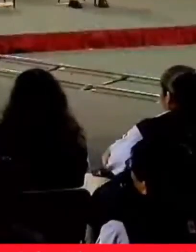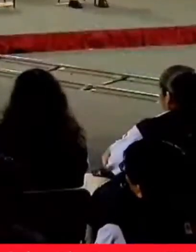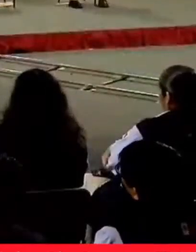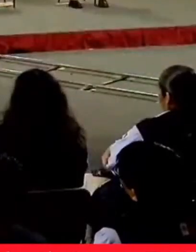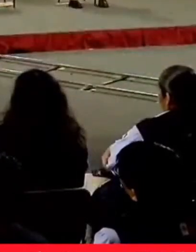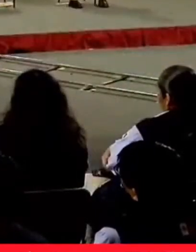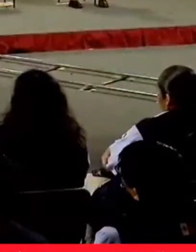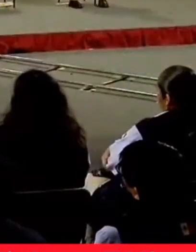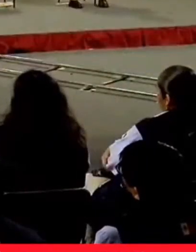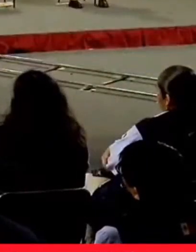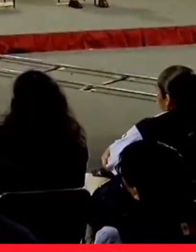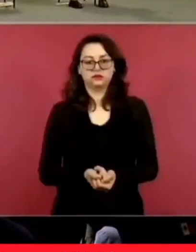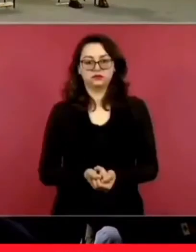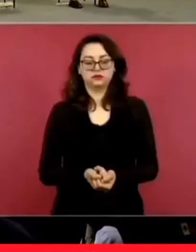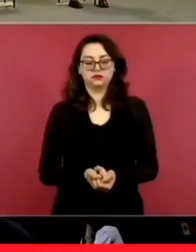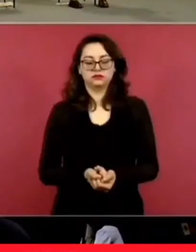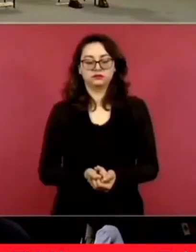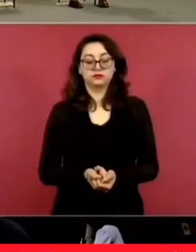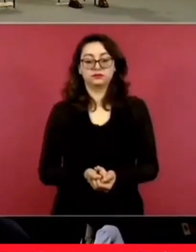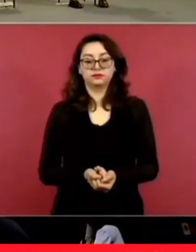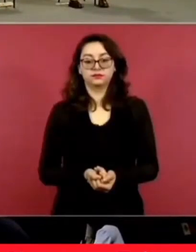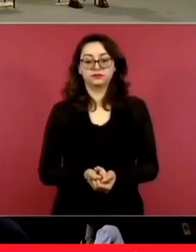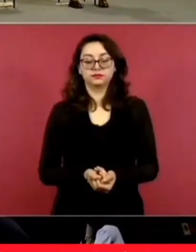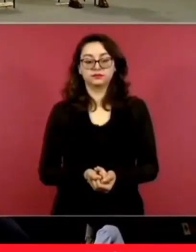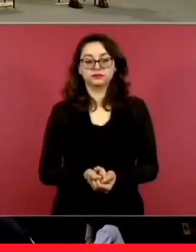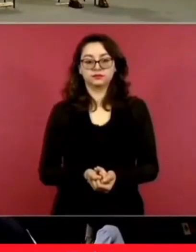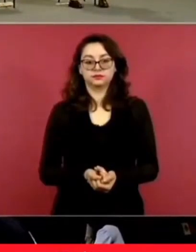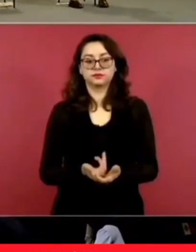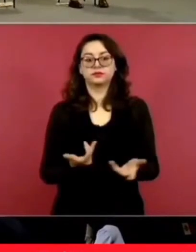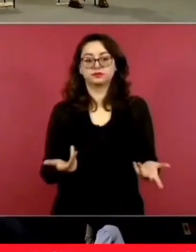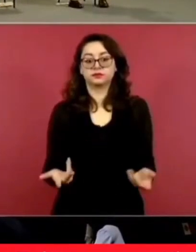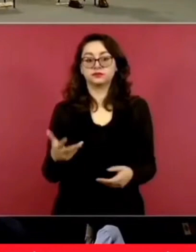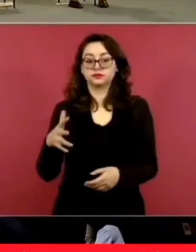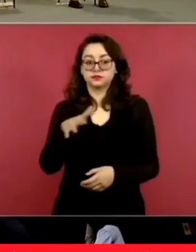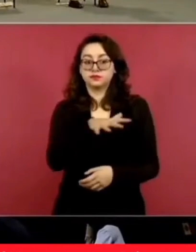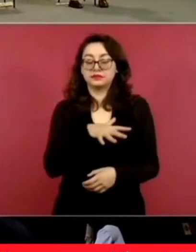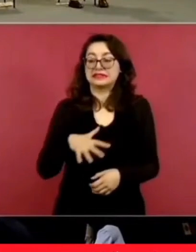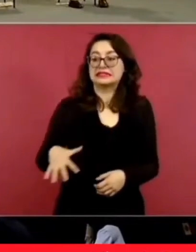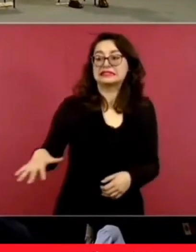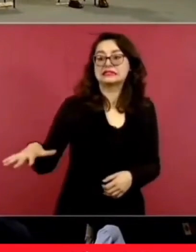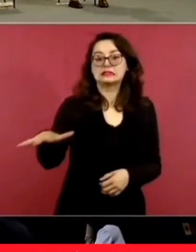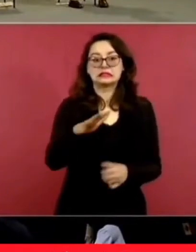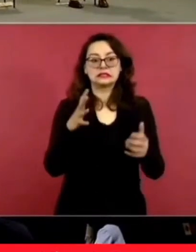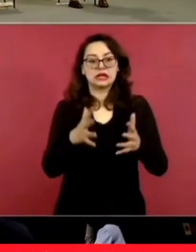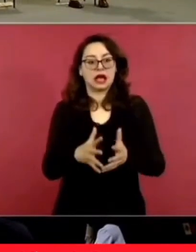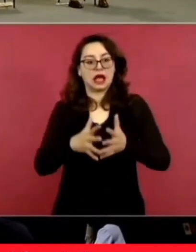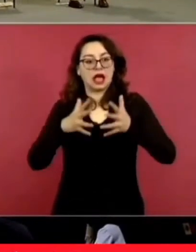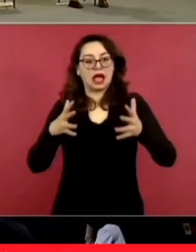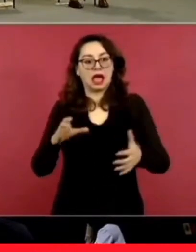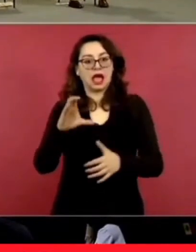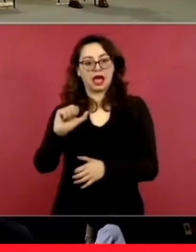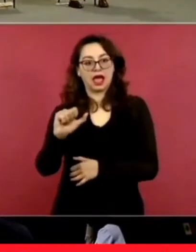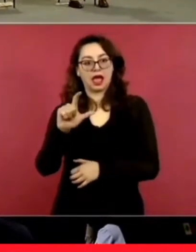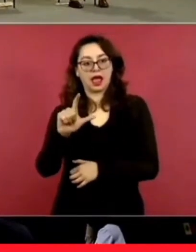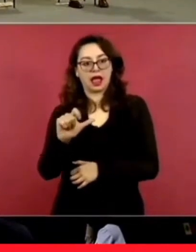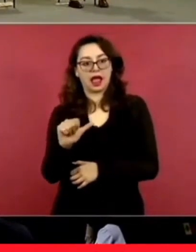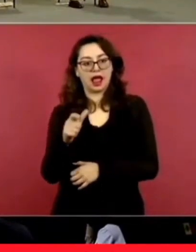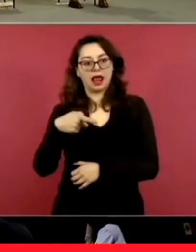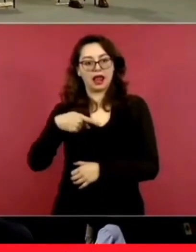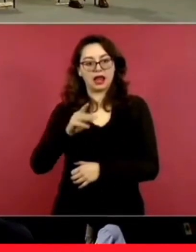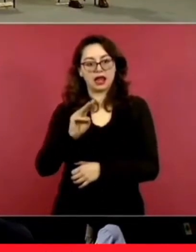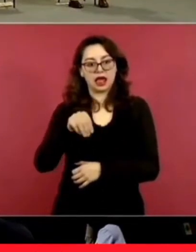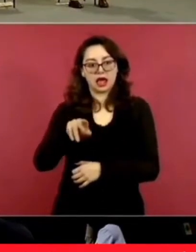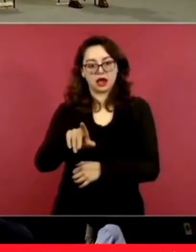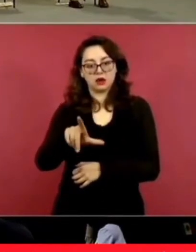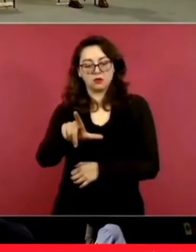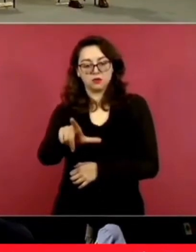siguiente. Y con esto creamos la región Gran Calakmul, donde hemos compartido que esta región es